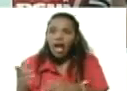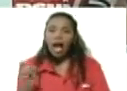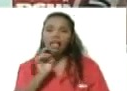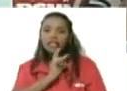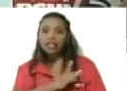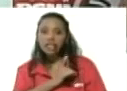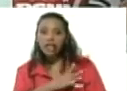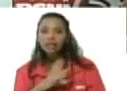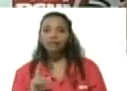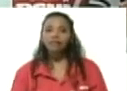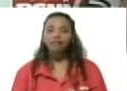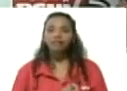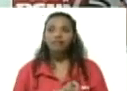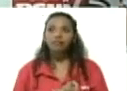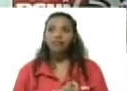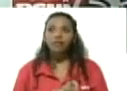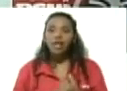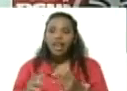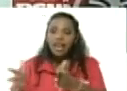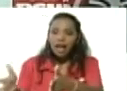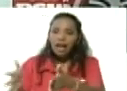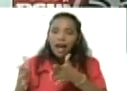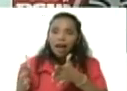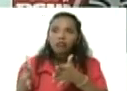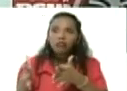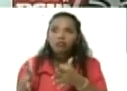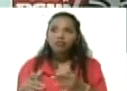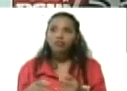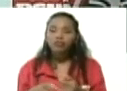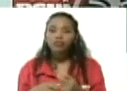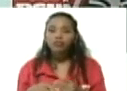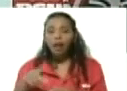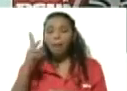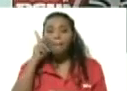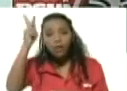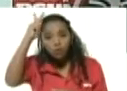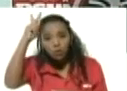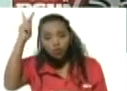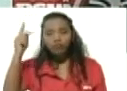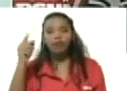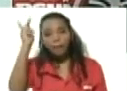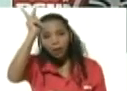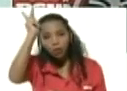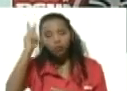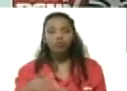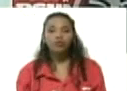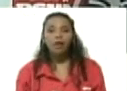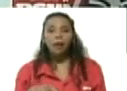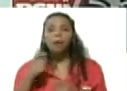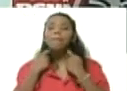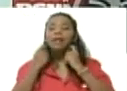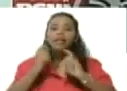Chile, le ganaron a Perú, perdieron con Colombia